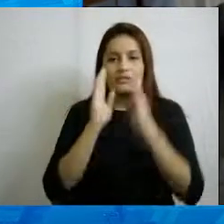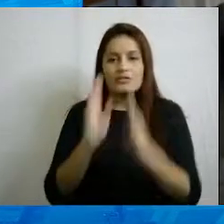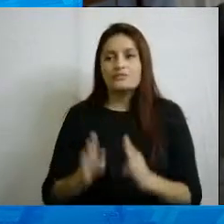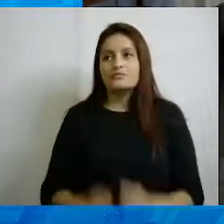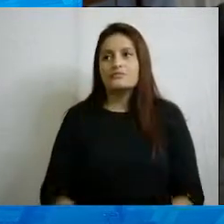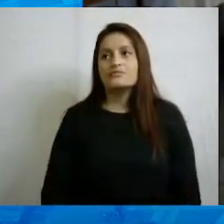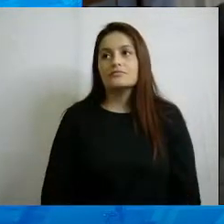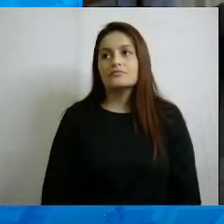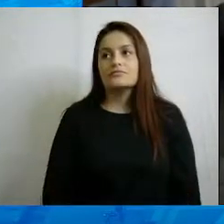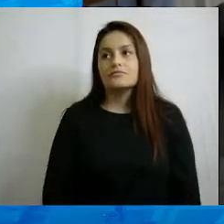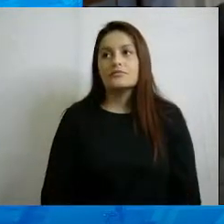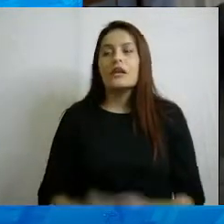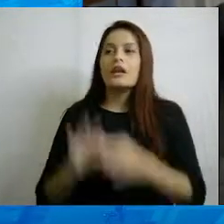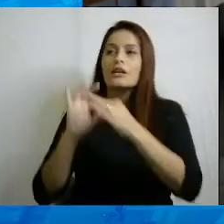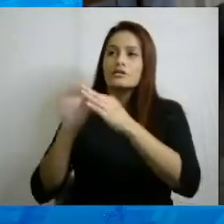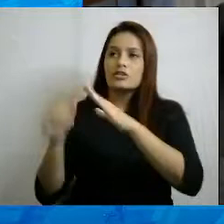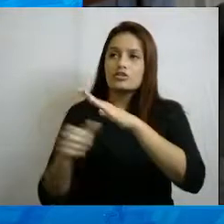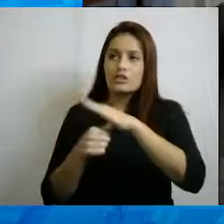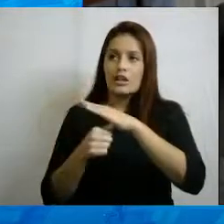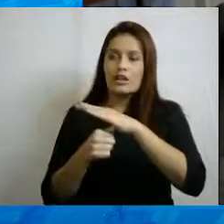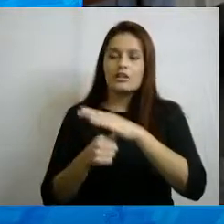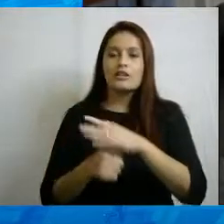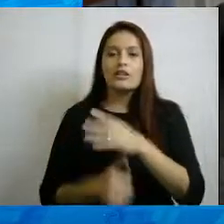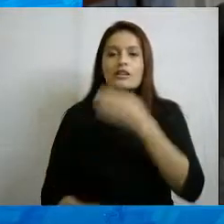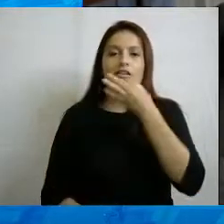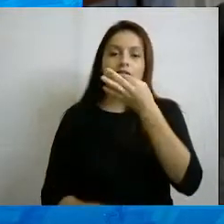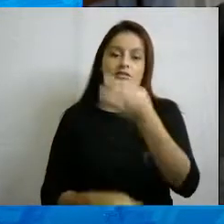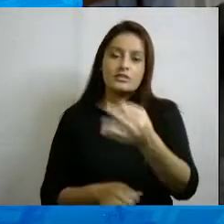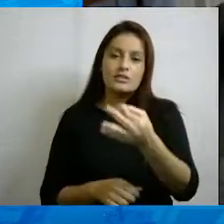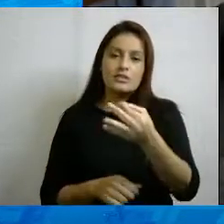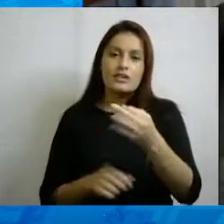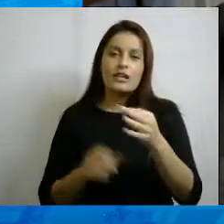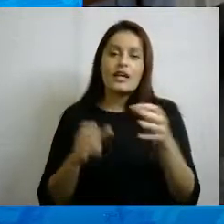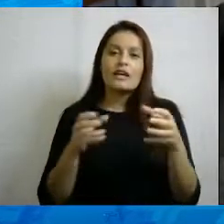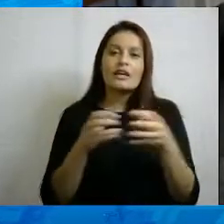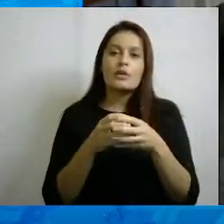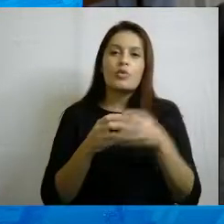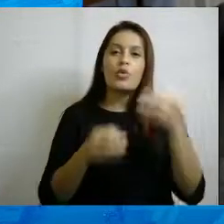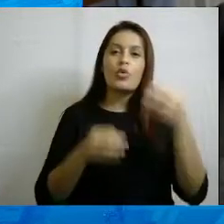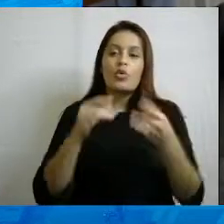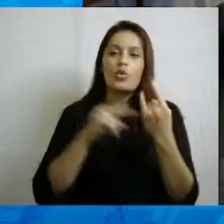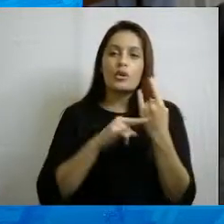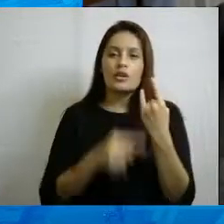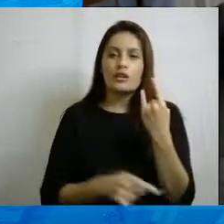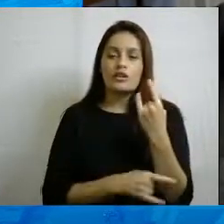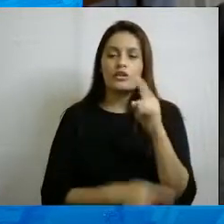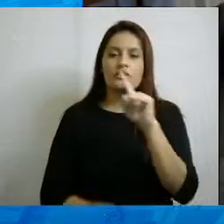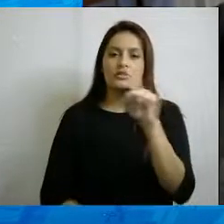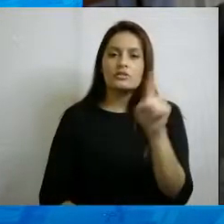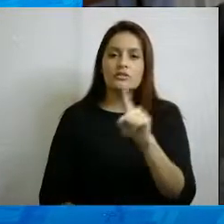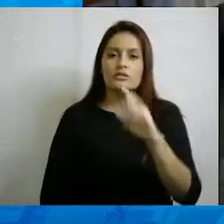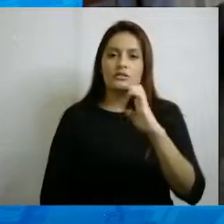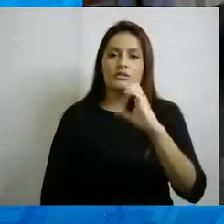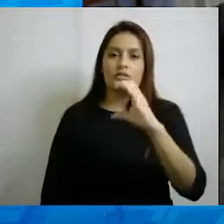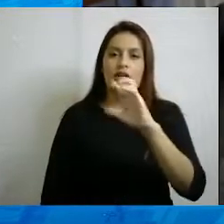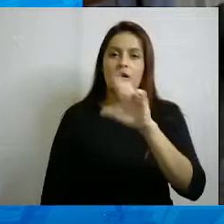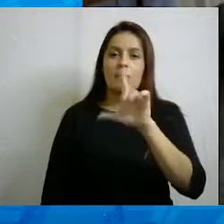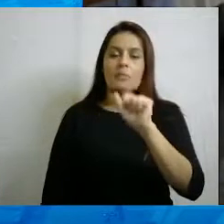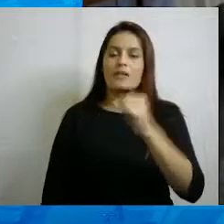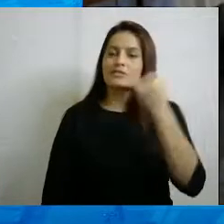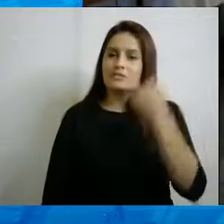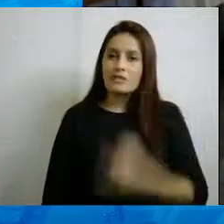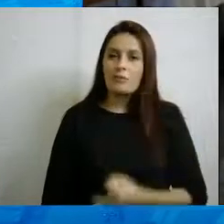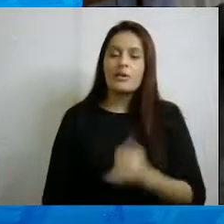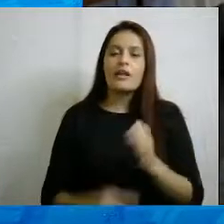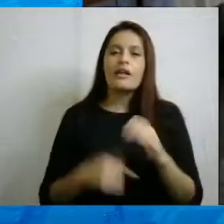Gracias. Gracias, concejal. Bueno, mencionar que el equipo jurídico, el equipo SECPLA, siempre ha estado a disposición de la comunidad